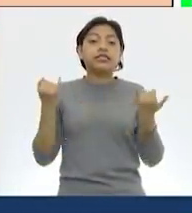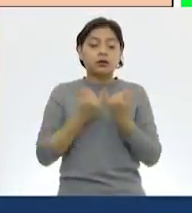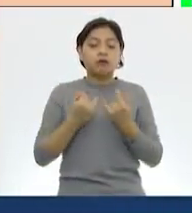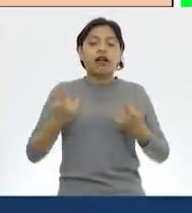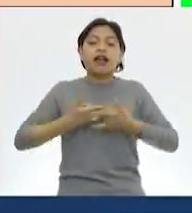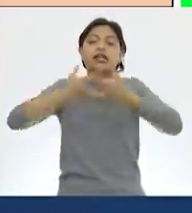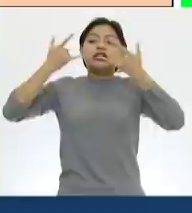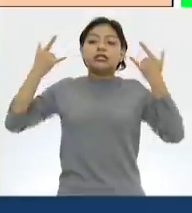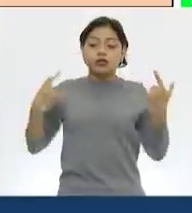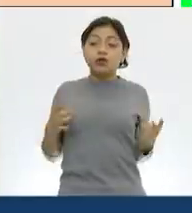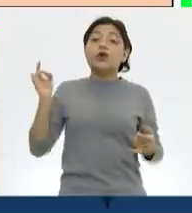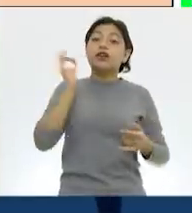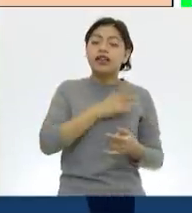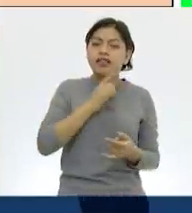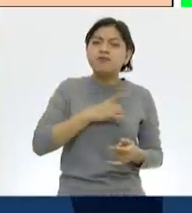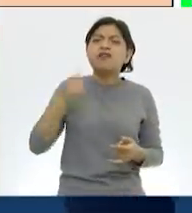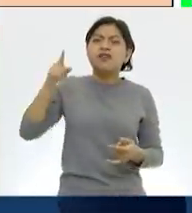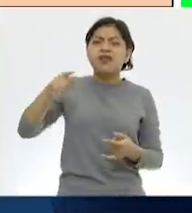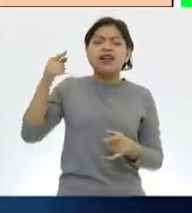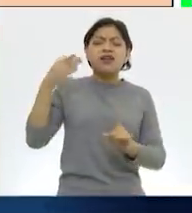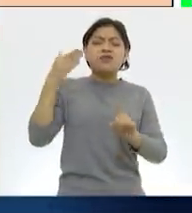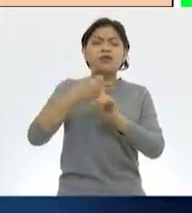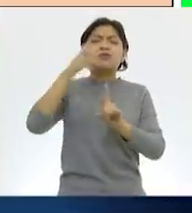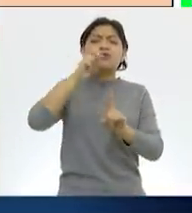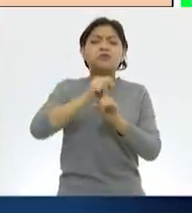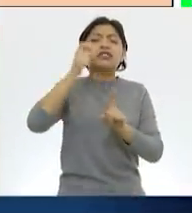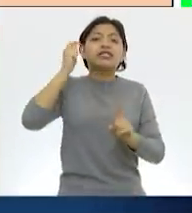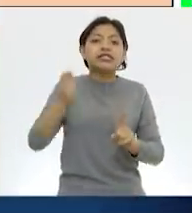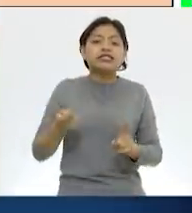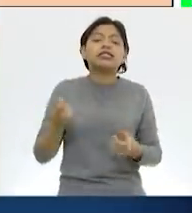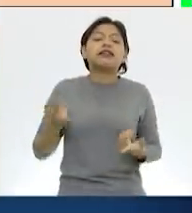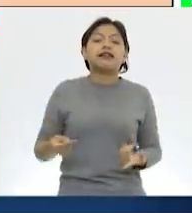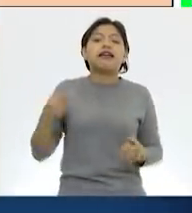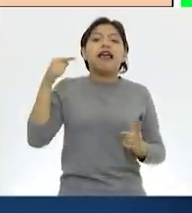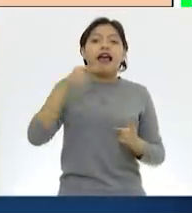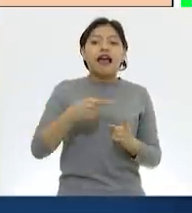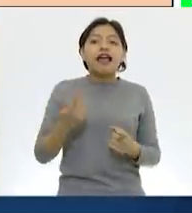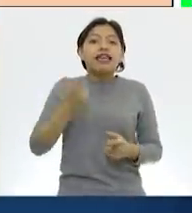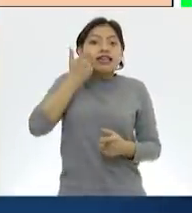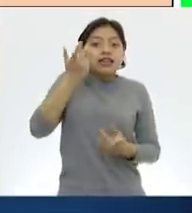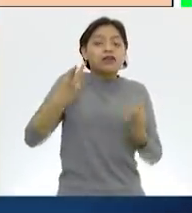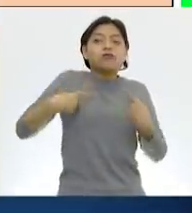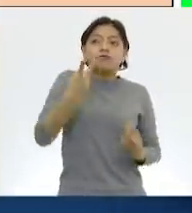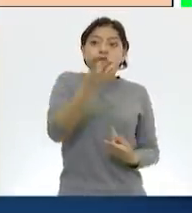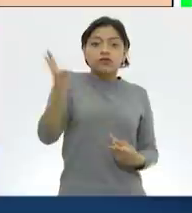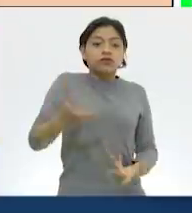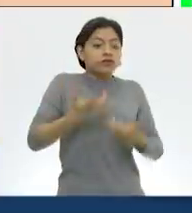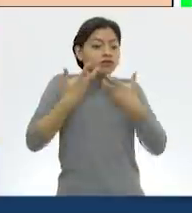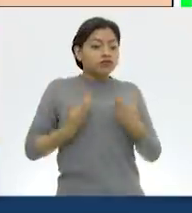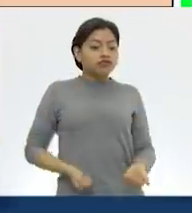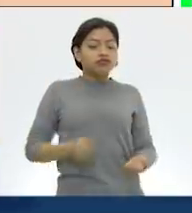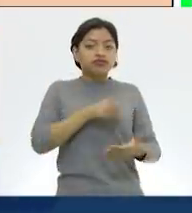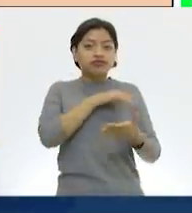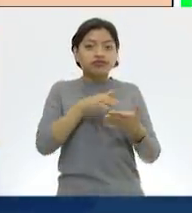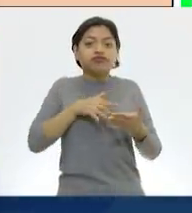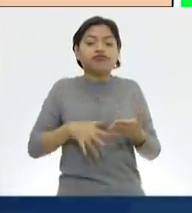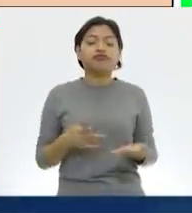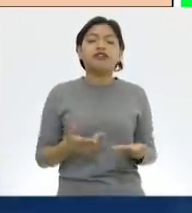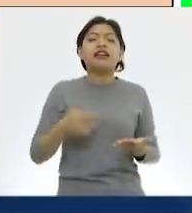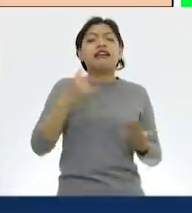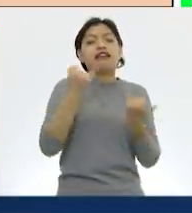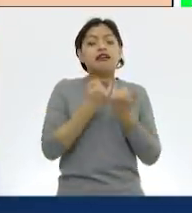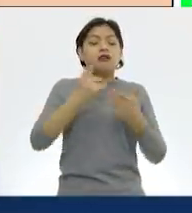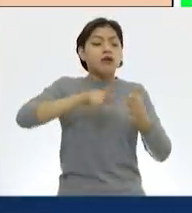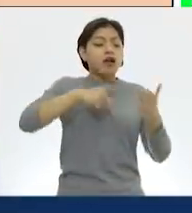terror procura plantear y despertar sentimientos de miedo y de angustia al lector. Circunstancias en las